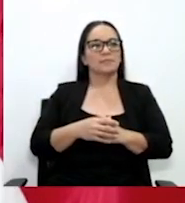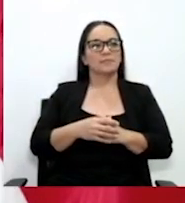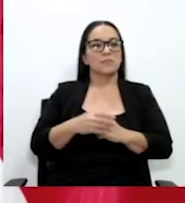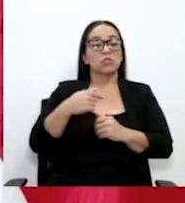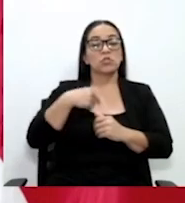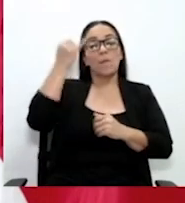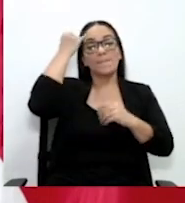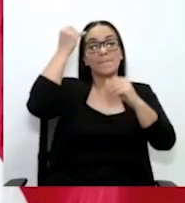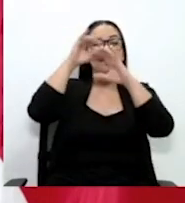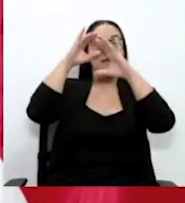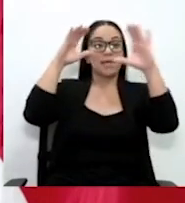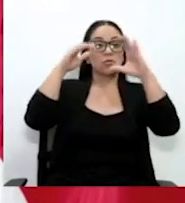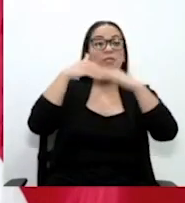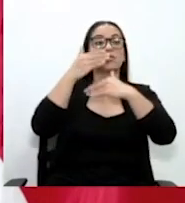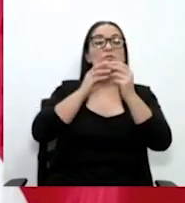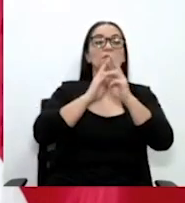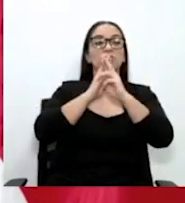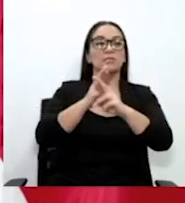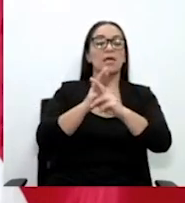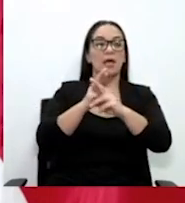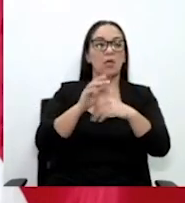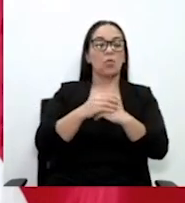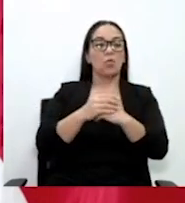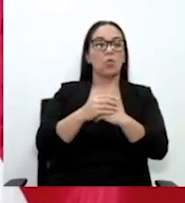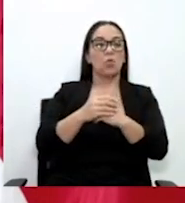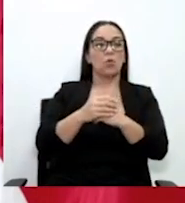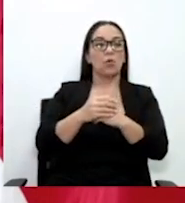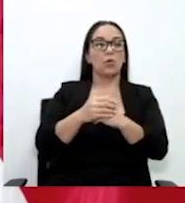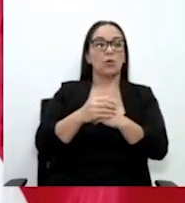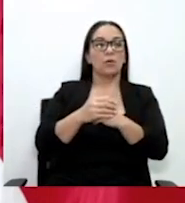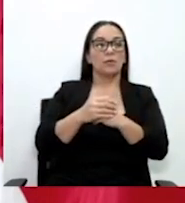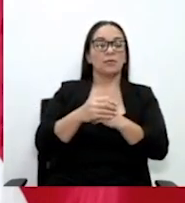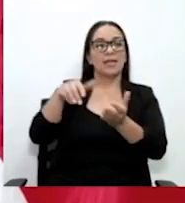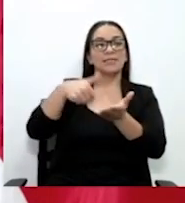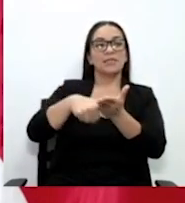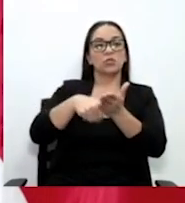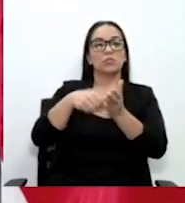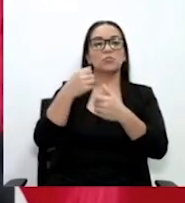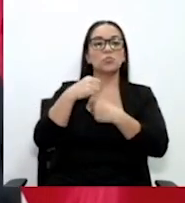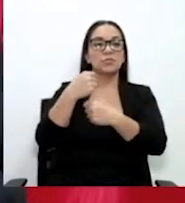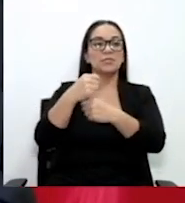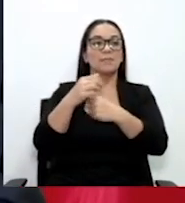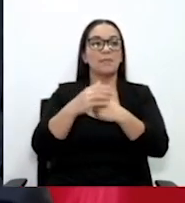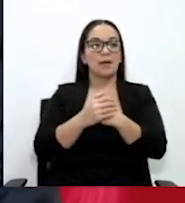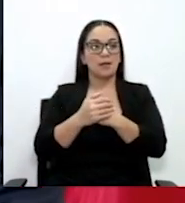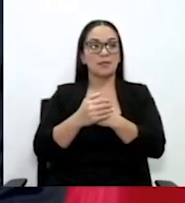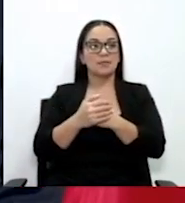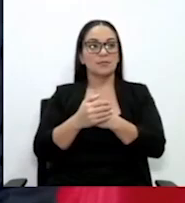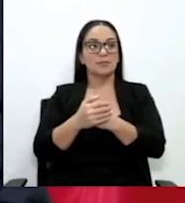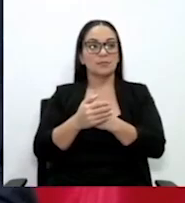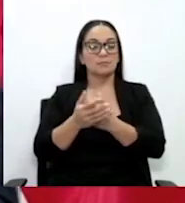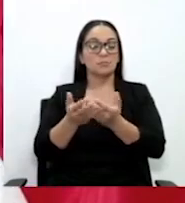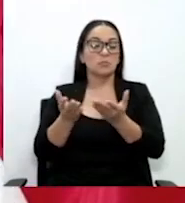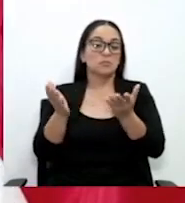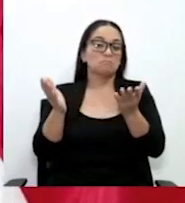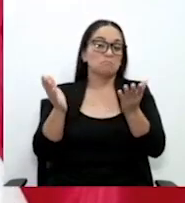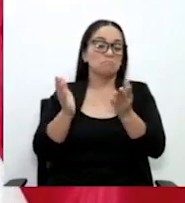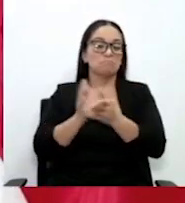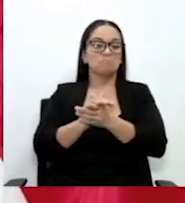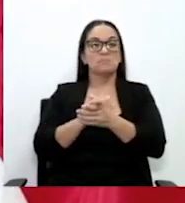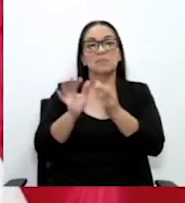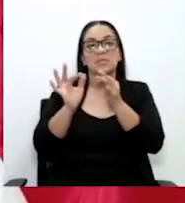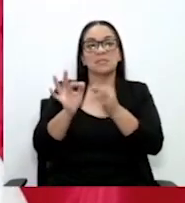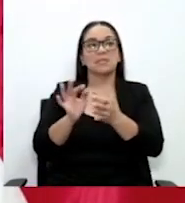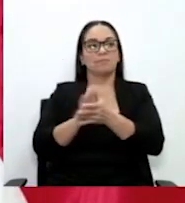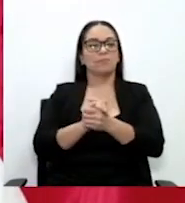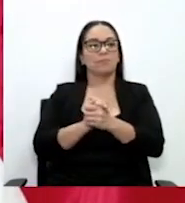resultado electoral de las elecciones municipales, me imagino, esto no es algo que reciben con beneplácito. Esto, y yo